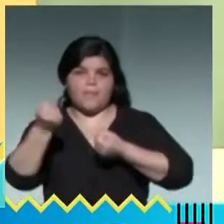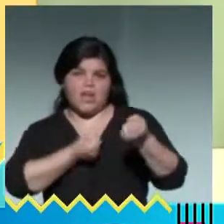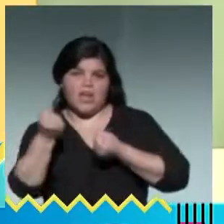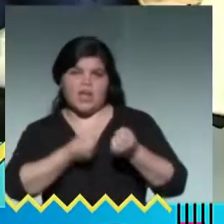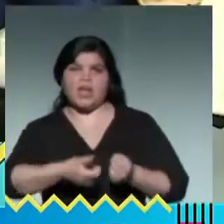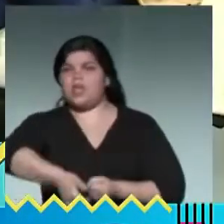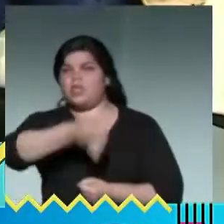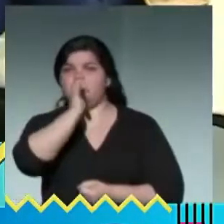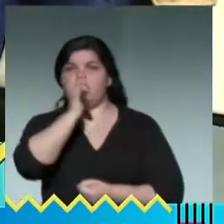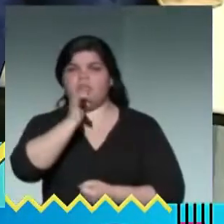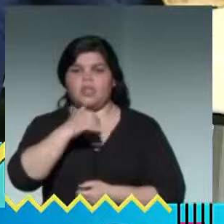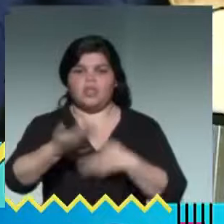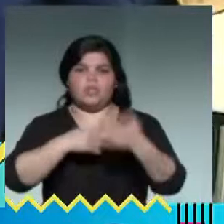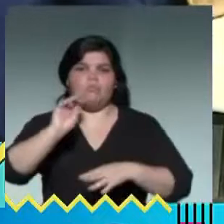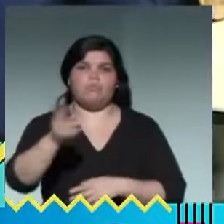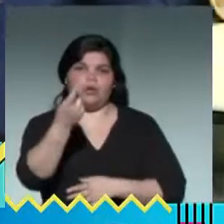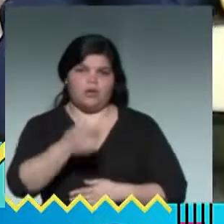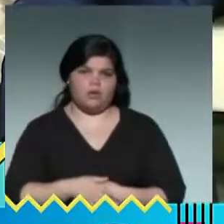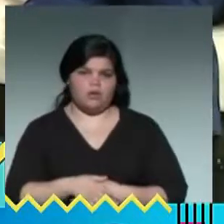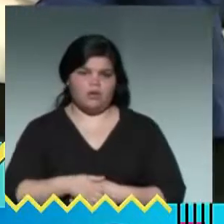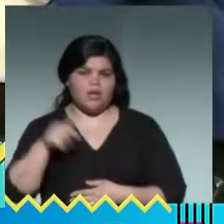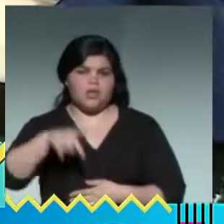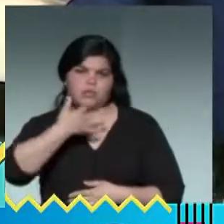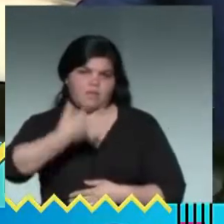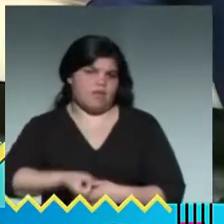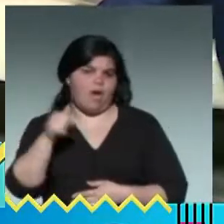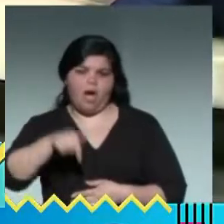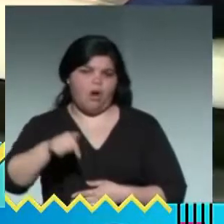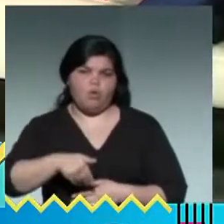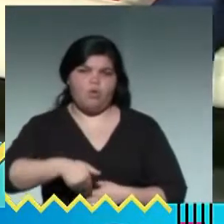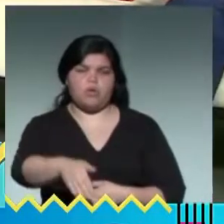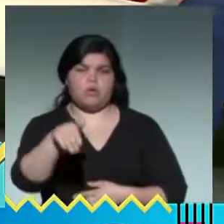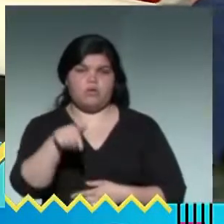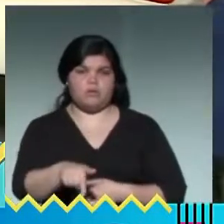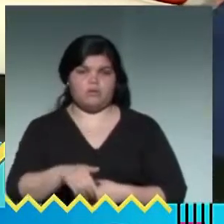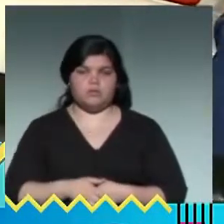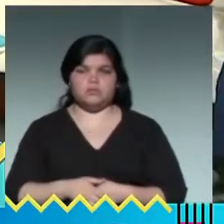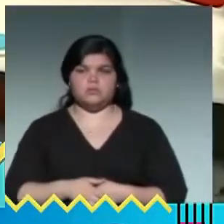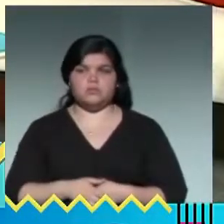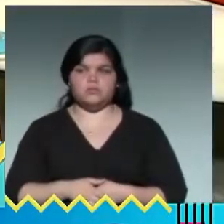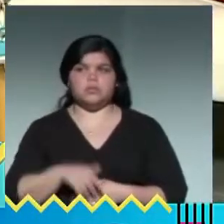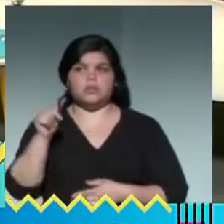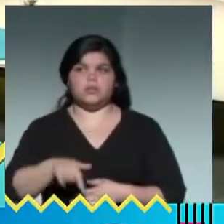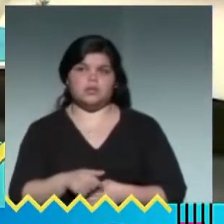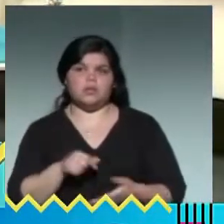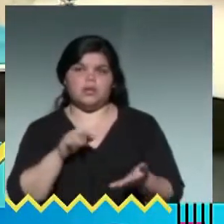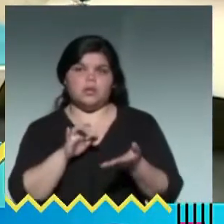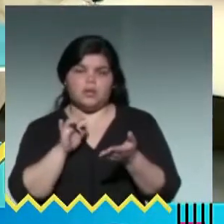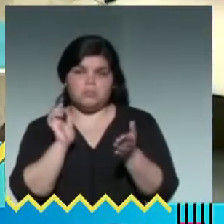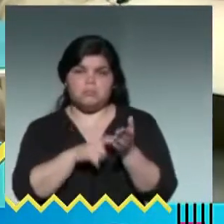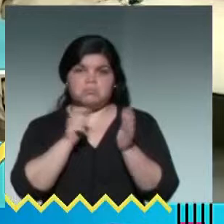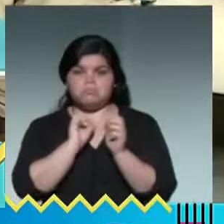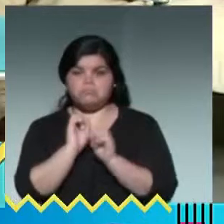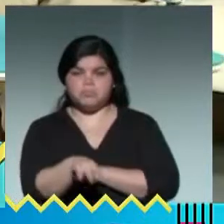alcoholizados. Y es una realidad que hoy tenemos. Bueno, este tipo de herramientas quizás nos ayuda también ahí. A decir, aprieto un botón, me aparece